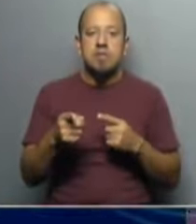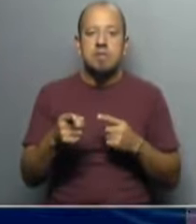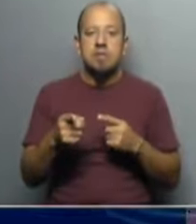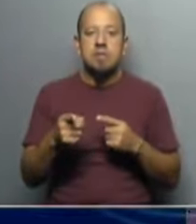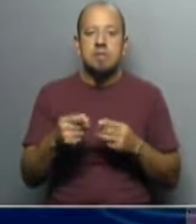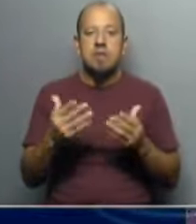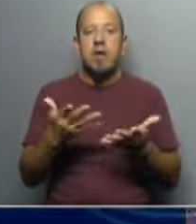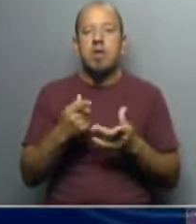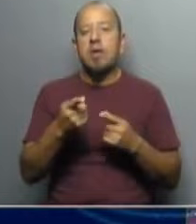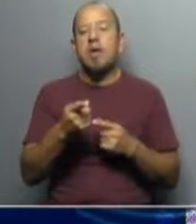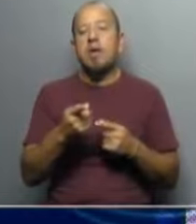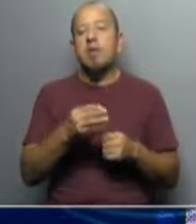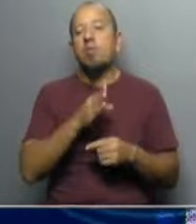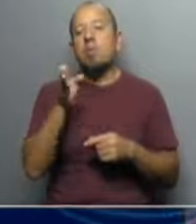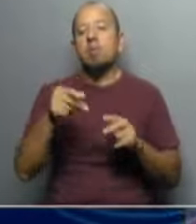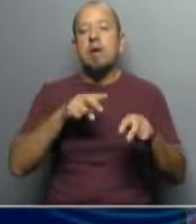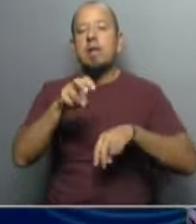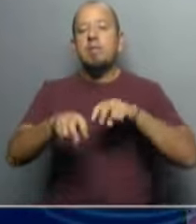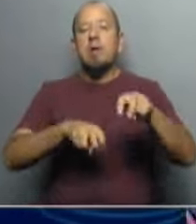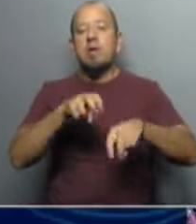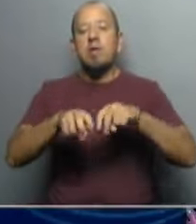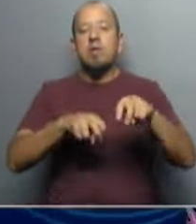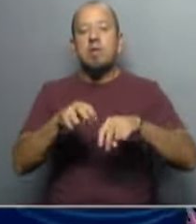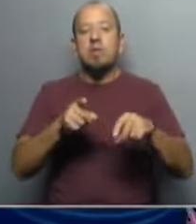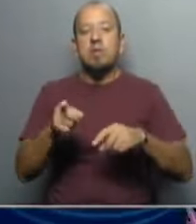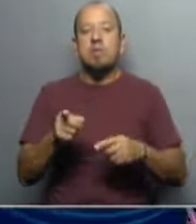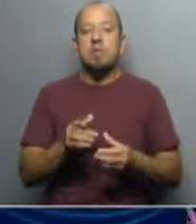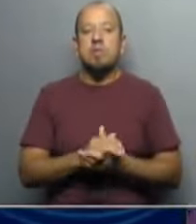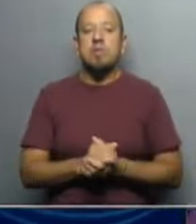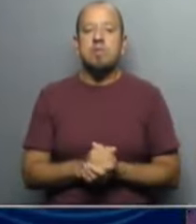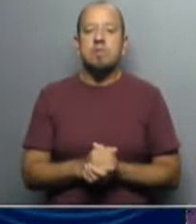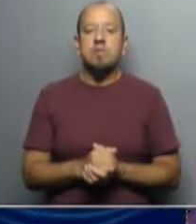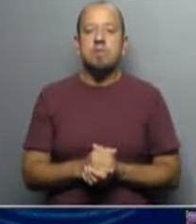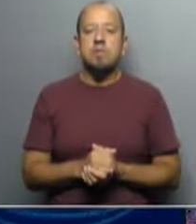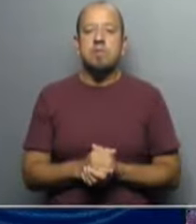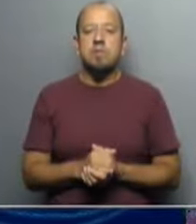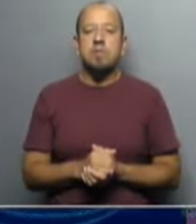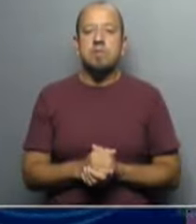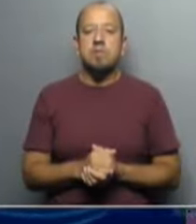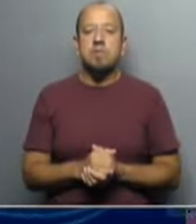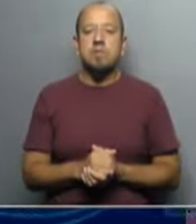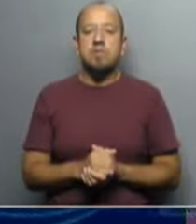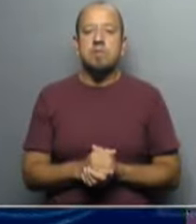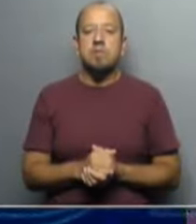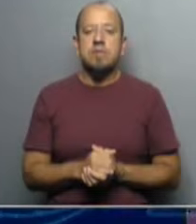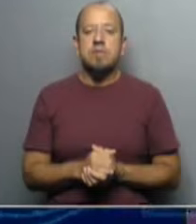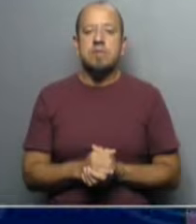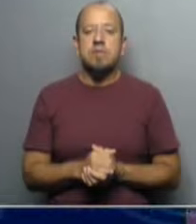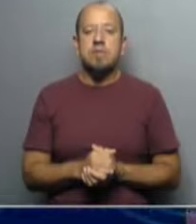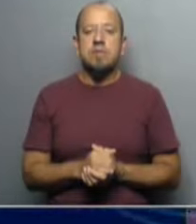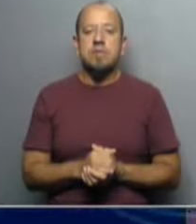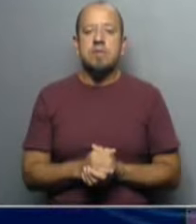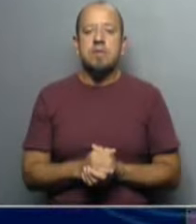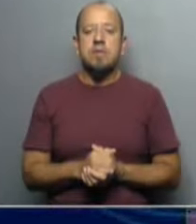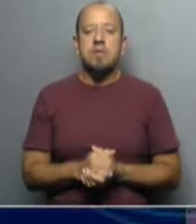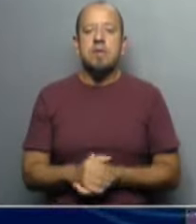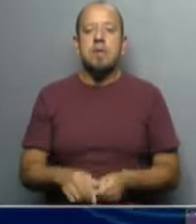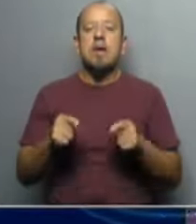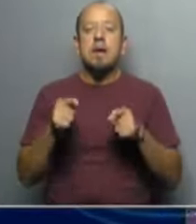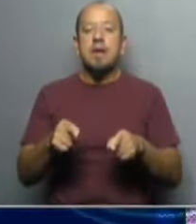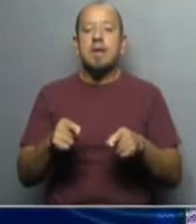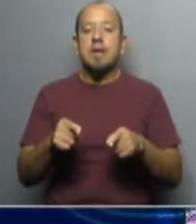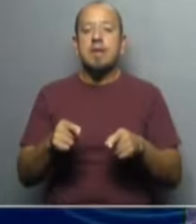Valle y ahora vamos contigo al Parque Rodó. Pero no te interrumpo más, desarrolla nomás. Bueno, no, tranquilos. Desde este lugar en